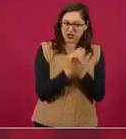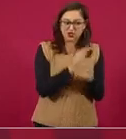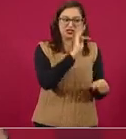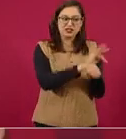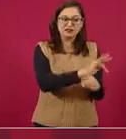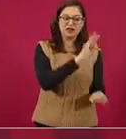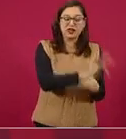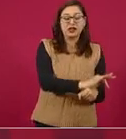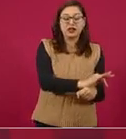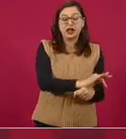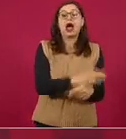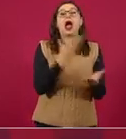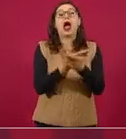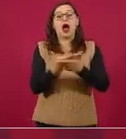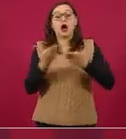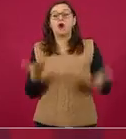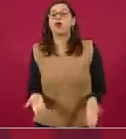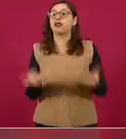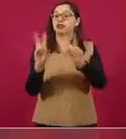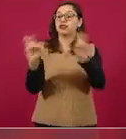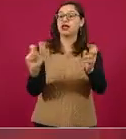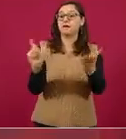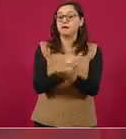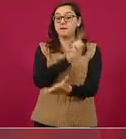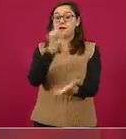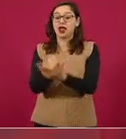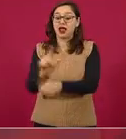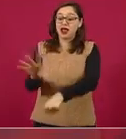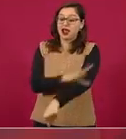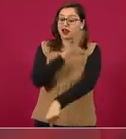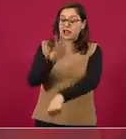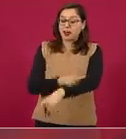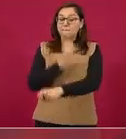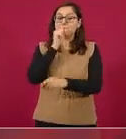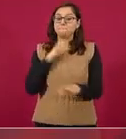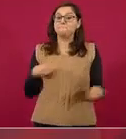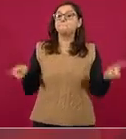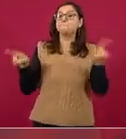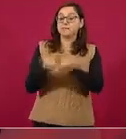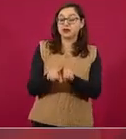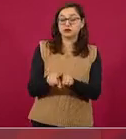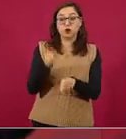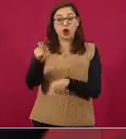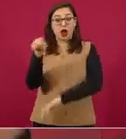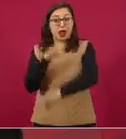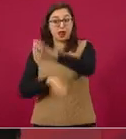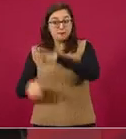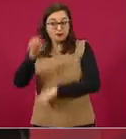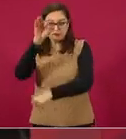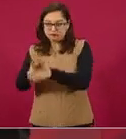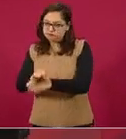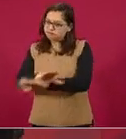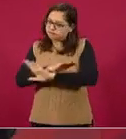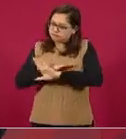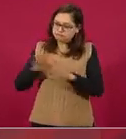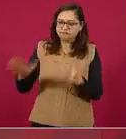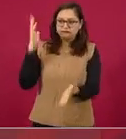de modo que los legisladores van a decidir de qué lado están.